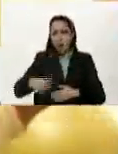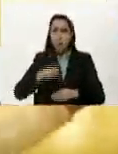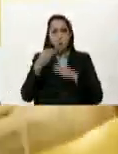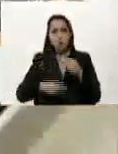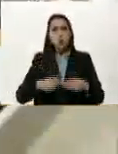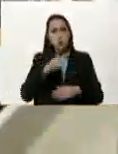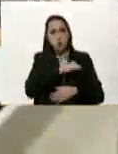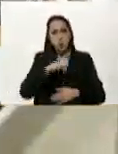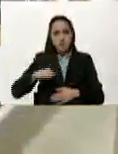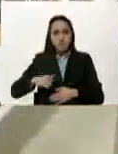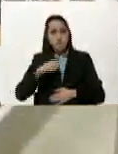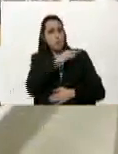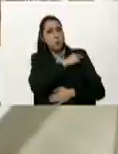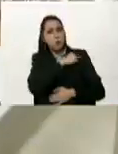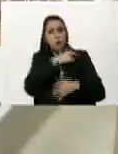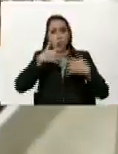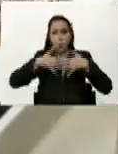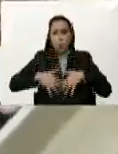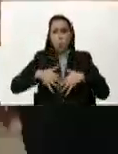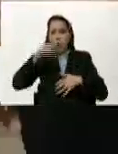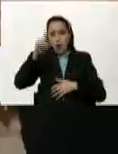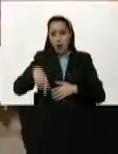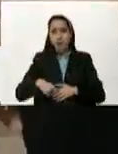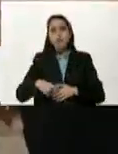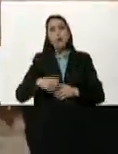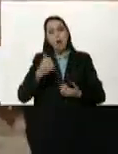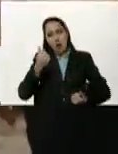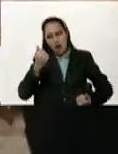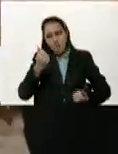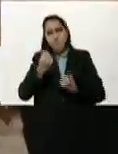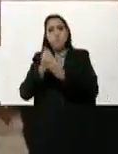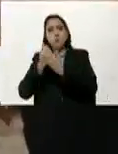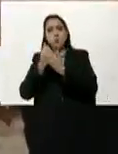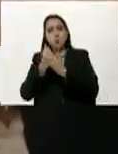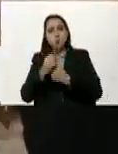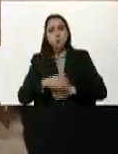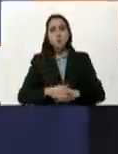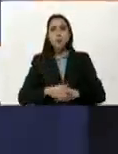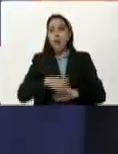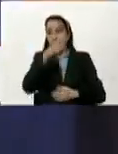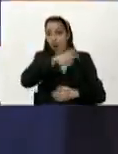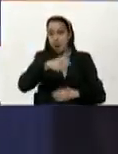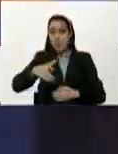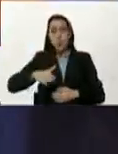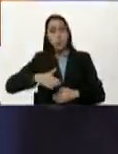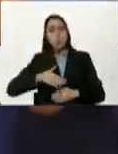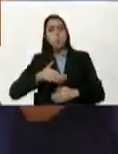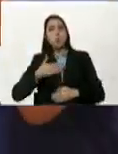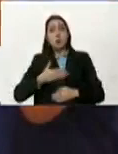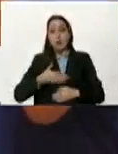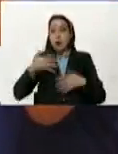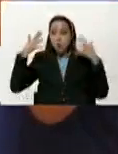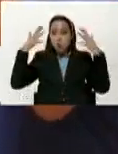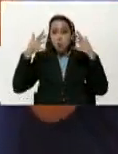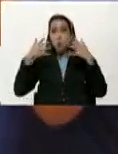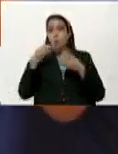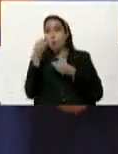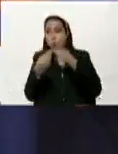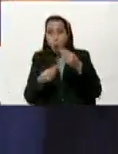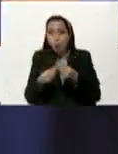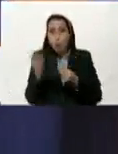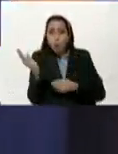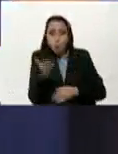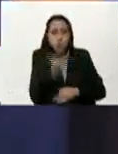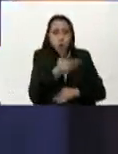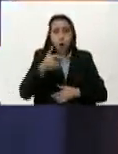inclusive que tienen mataderos y prestaron la colaboración para que la gente pudiera entrenarse en otro matadero aquí